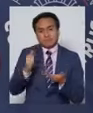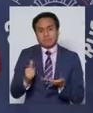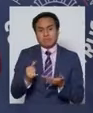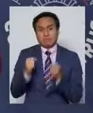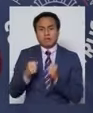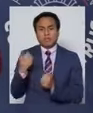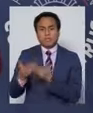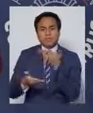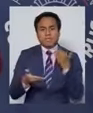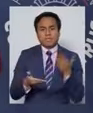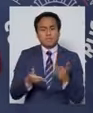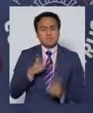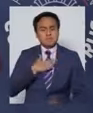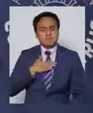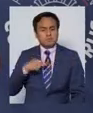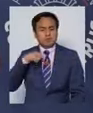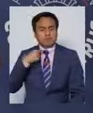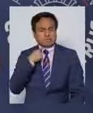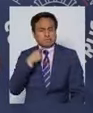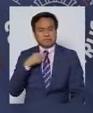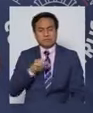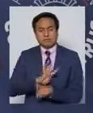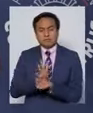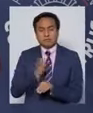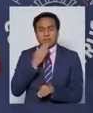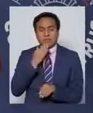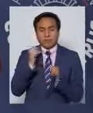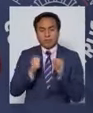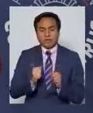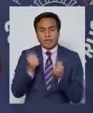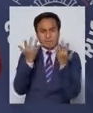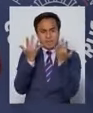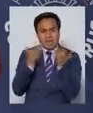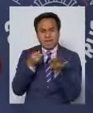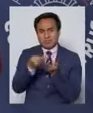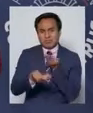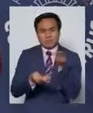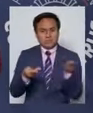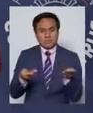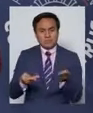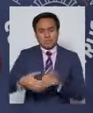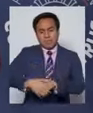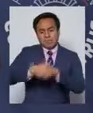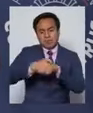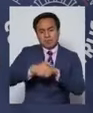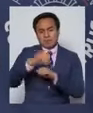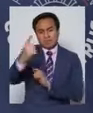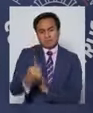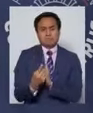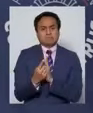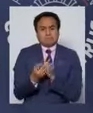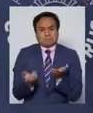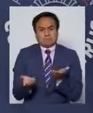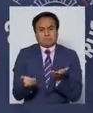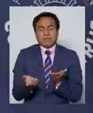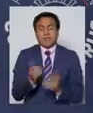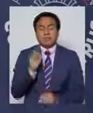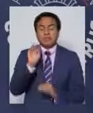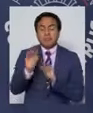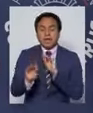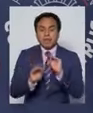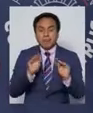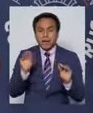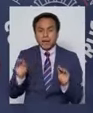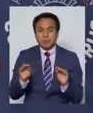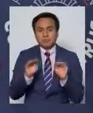puede transmitirlo contagiándose él mismo, como también puede transmitirlo a través de su mano, dándole la mano a otra persona. Por lo tanto, el llamado